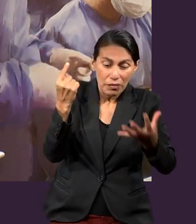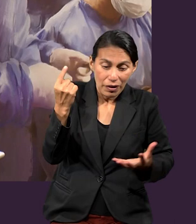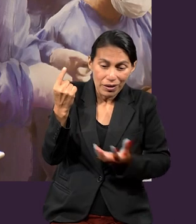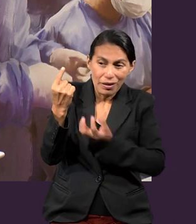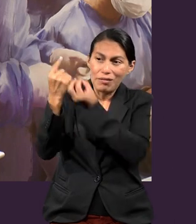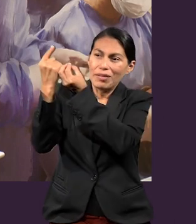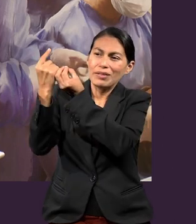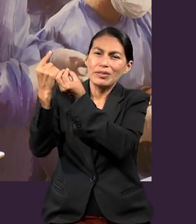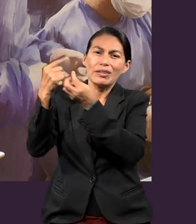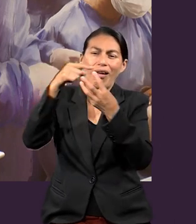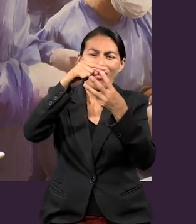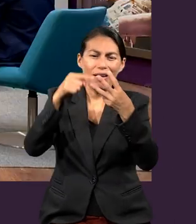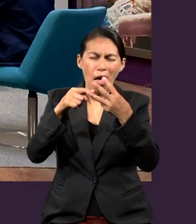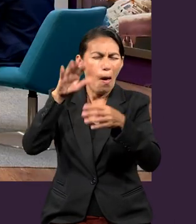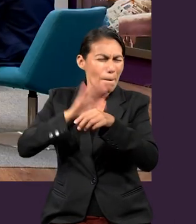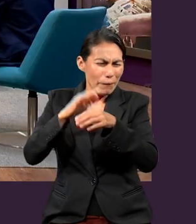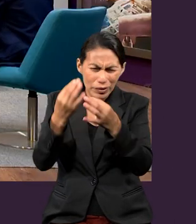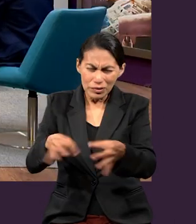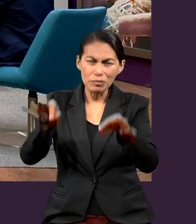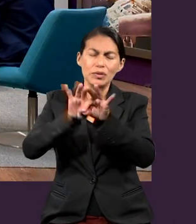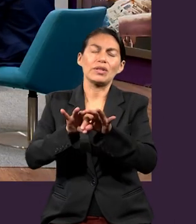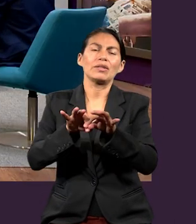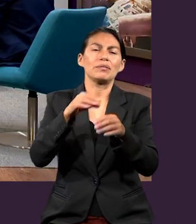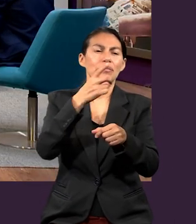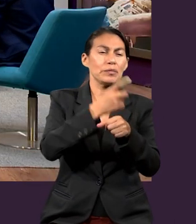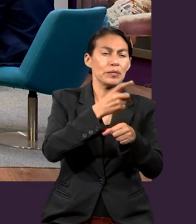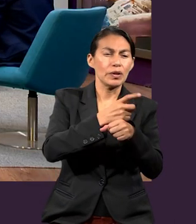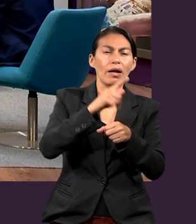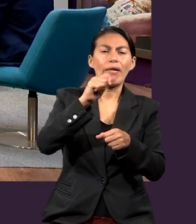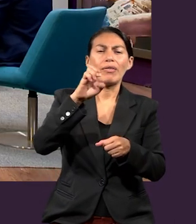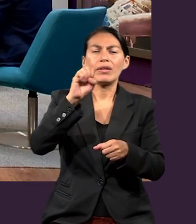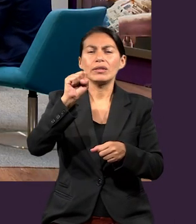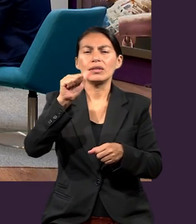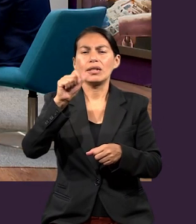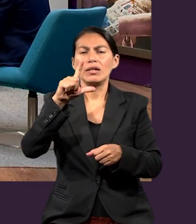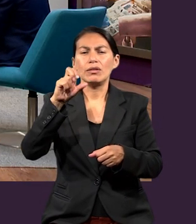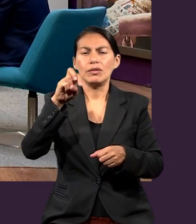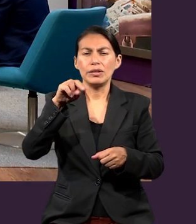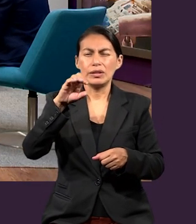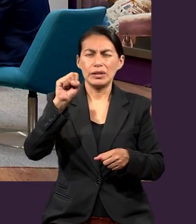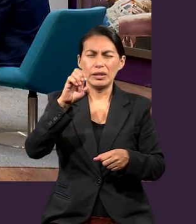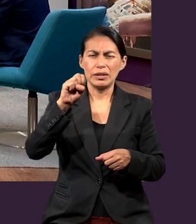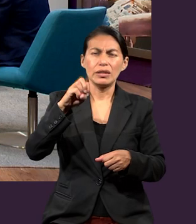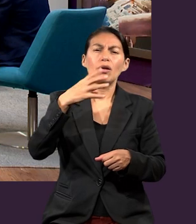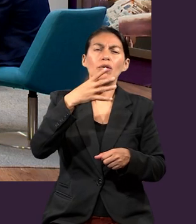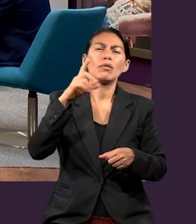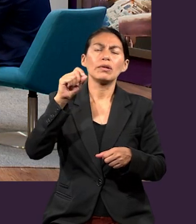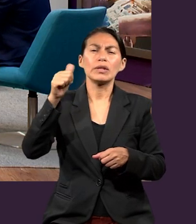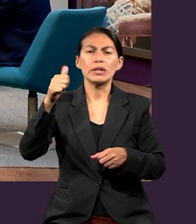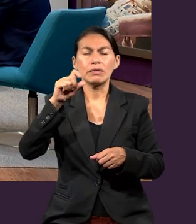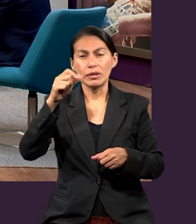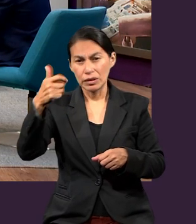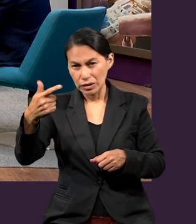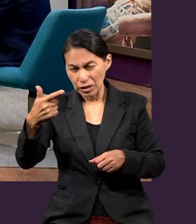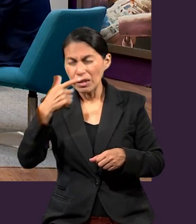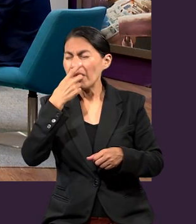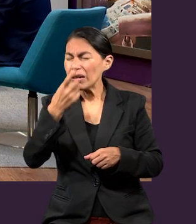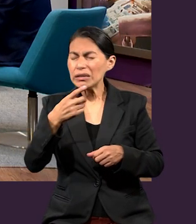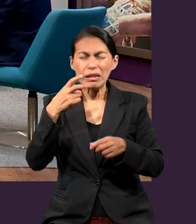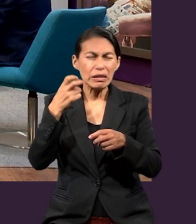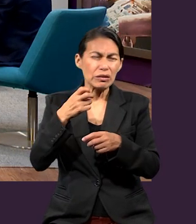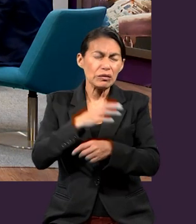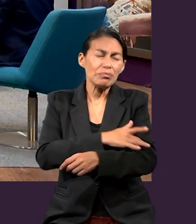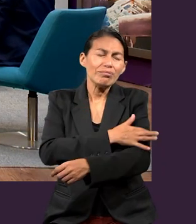Eso es lo más importante. Primera Tessalonicenses, capítulo 4, versículo 5, versículo 16 y 17, nos describe esta